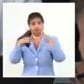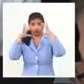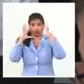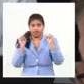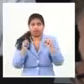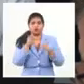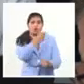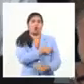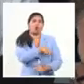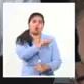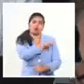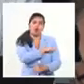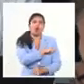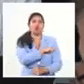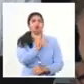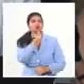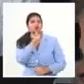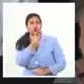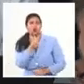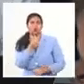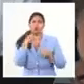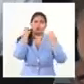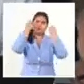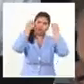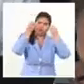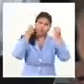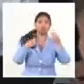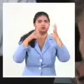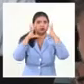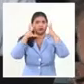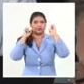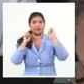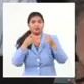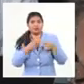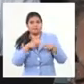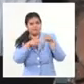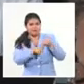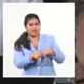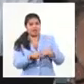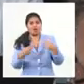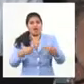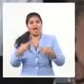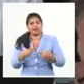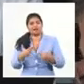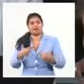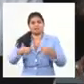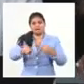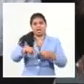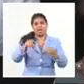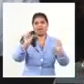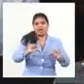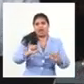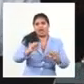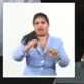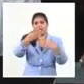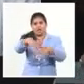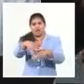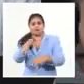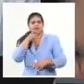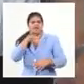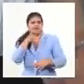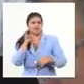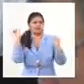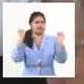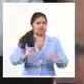determinado momento, la demanda o la preocupación, que esas siempre son canalizadas a través de los sistemas de atención que tenemos en el partido, en